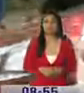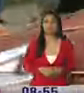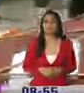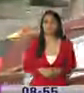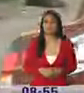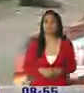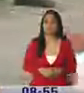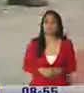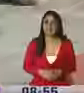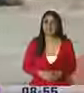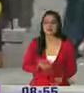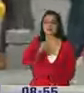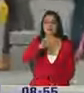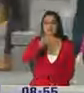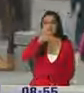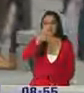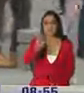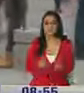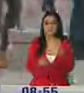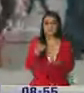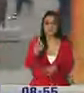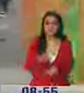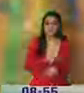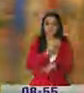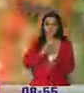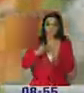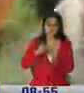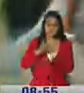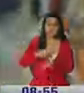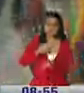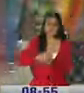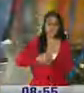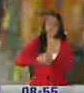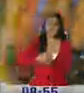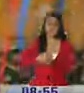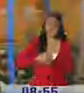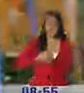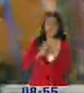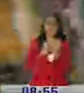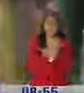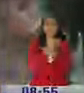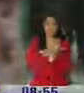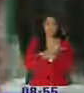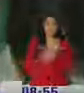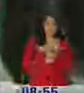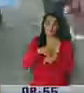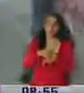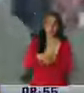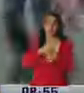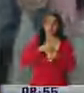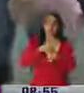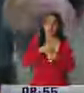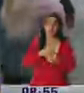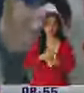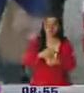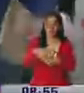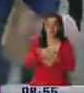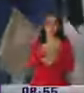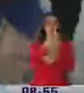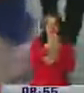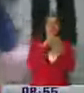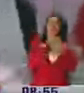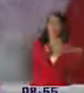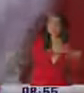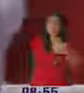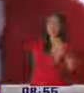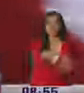Los 150 danzantes salieron desde la Plaza Gabriela Mistral en La Mariscal, recorrieron la avenida Amazonas 18 de septiembre y 6 de